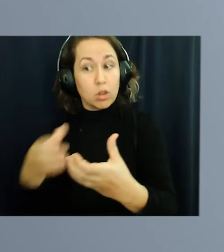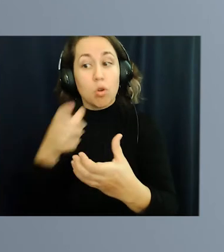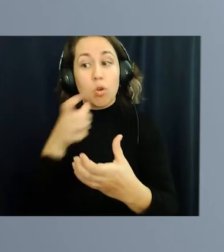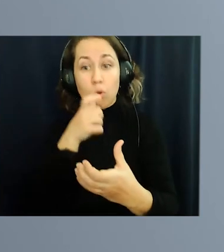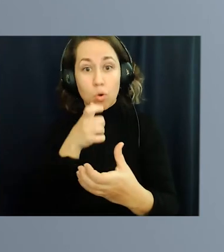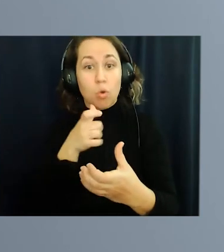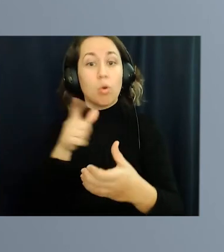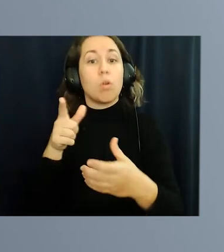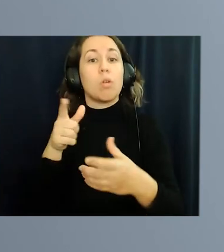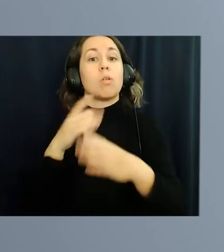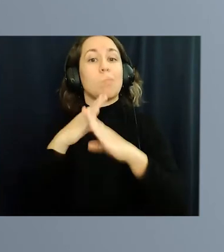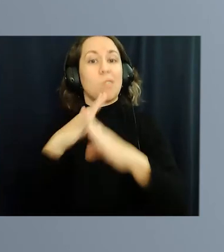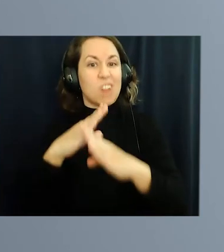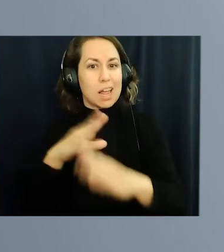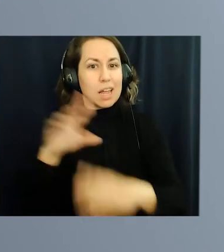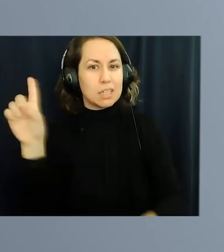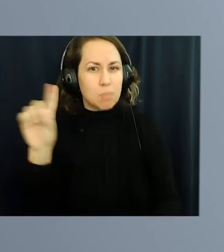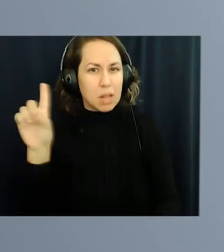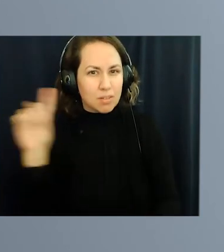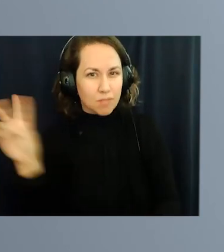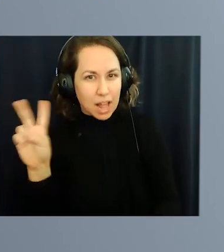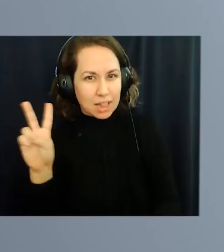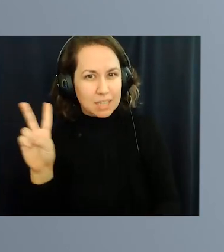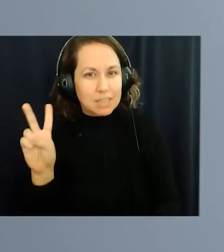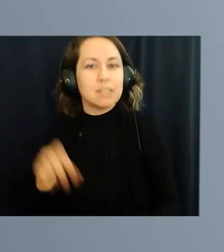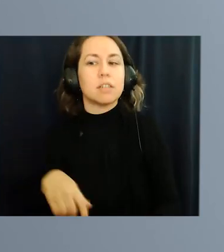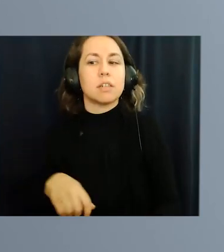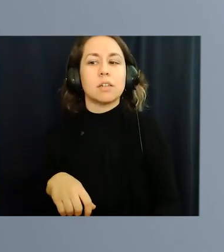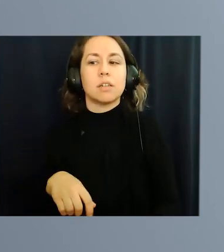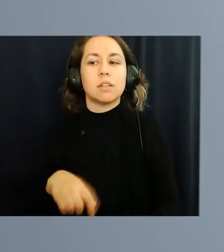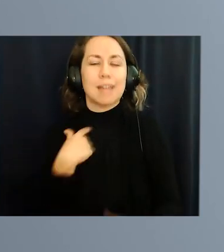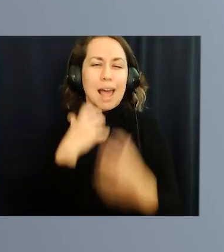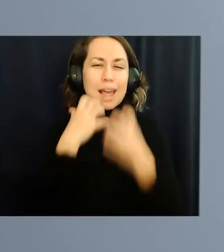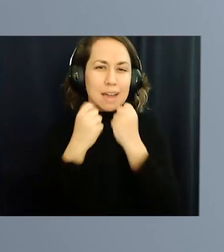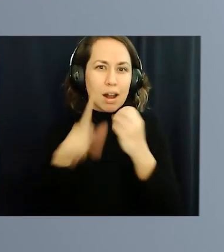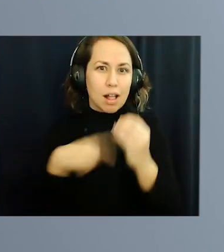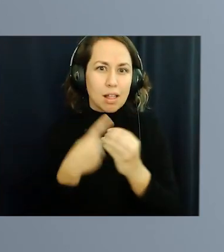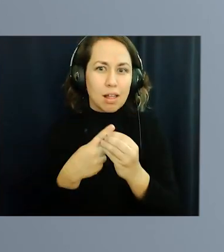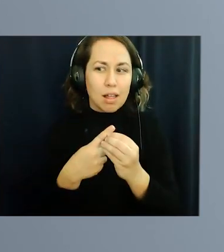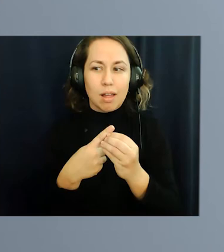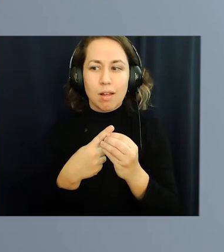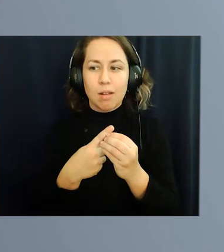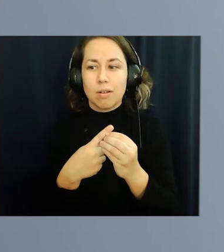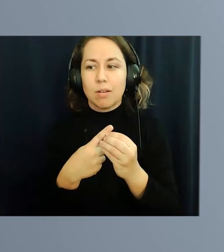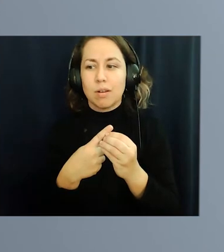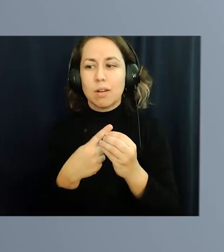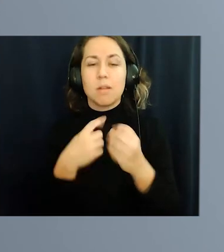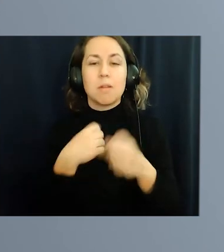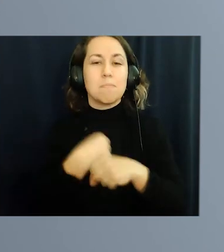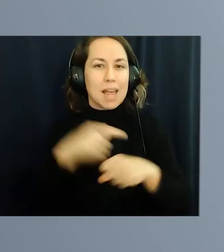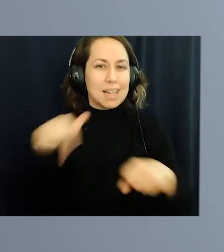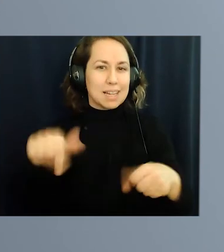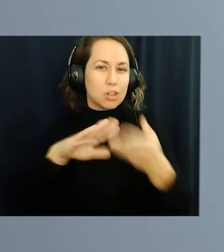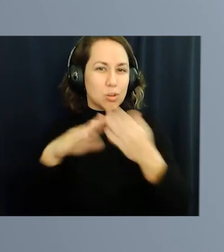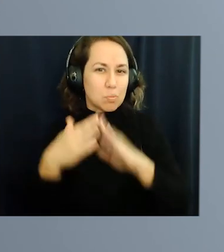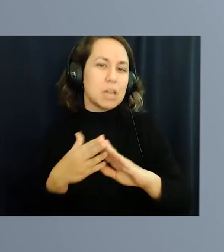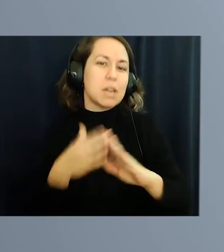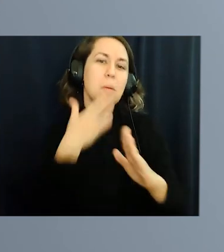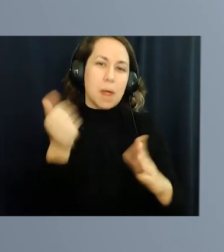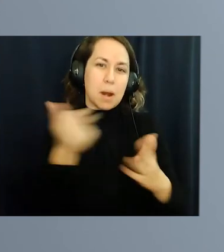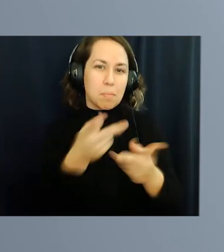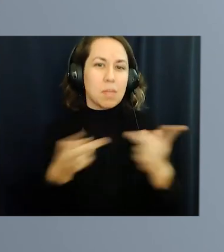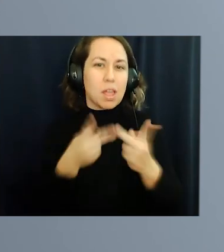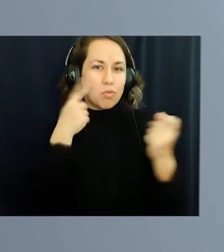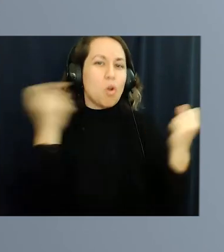para todos. He criado a mi hijo y estoy orgullosa de mí misma como madre y espero que ustedes también se den cuenta de que sí,